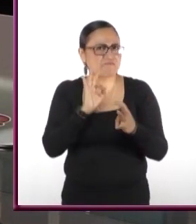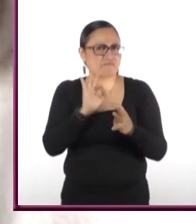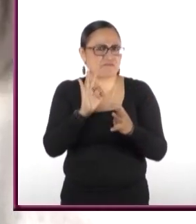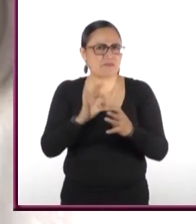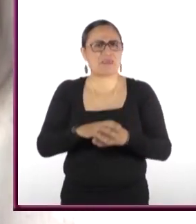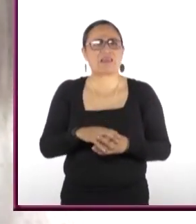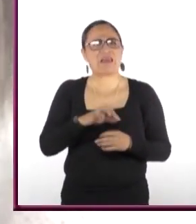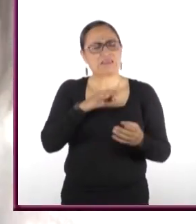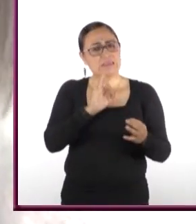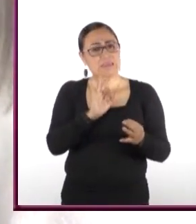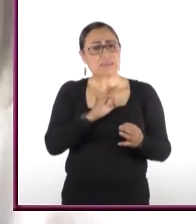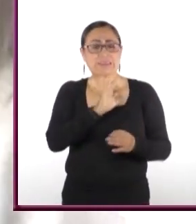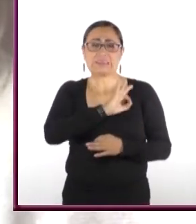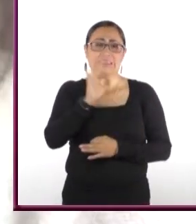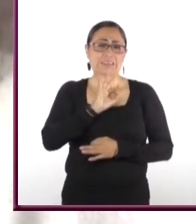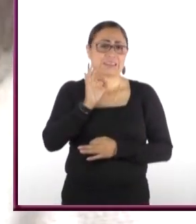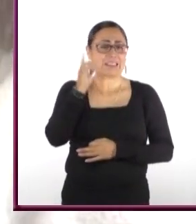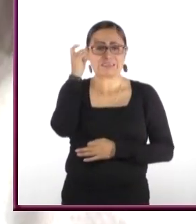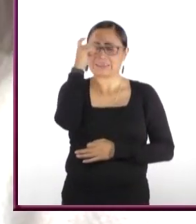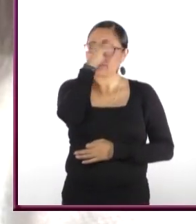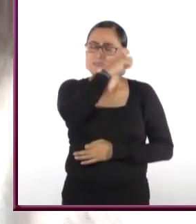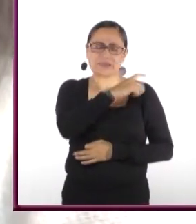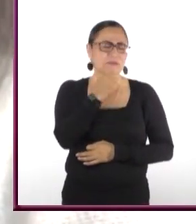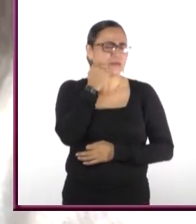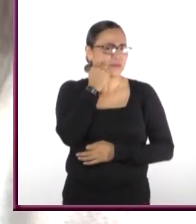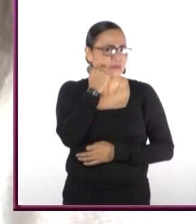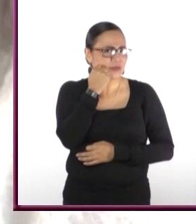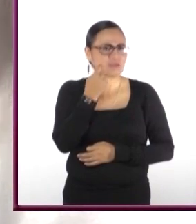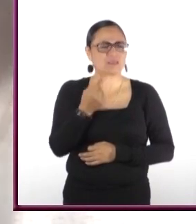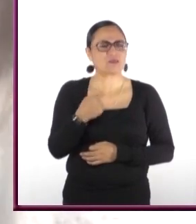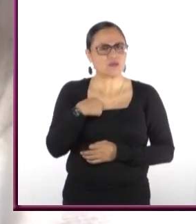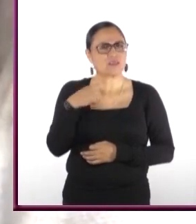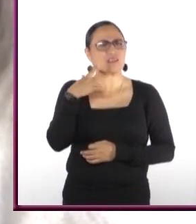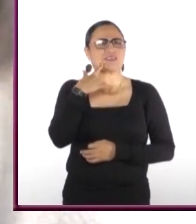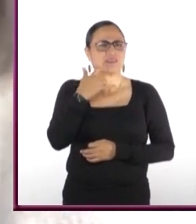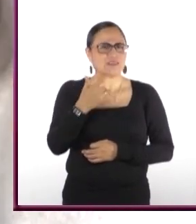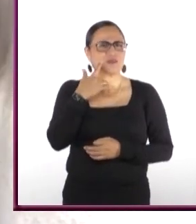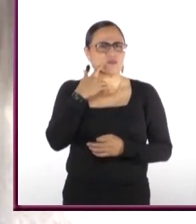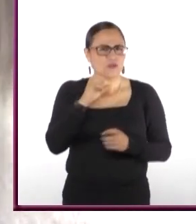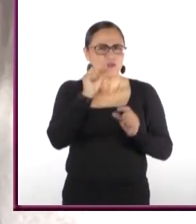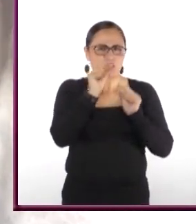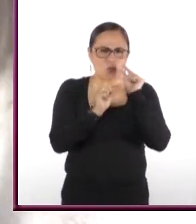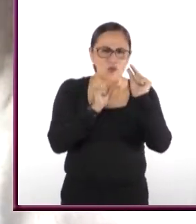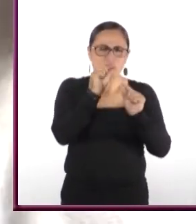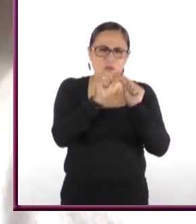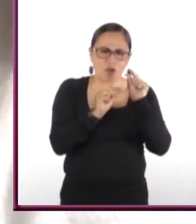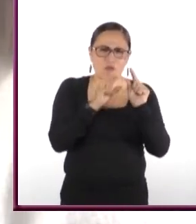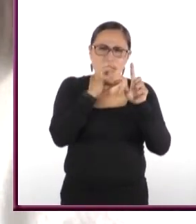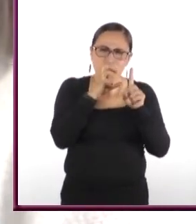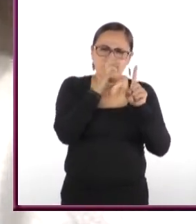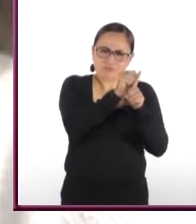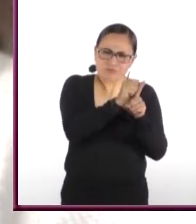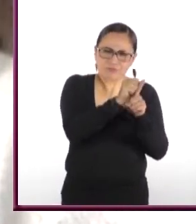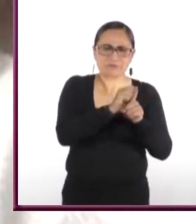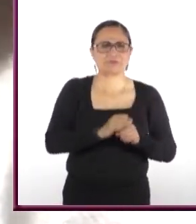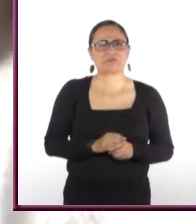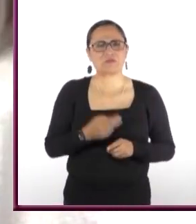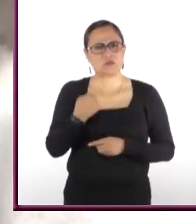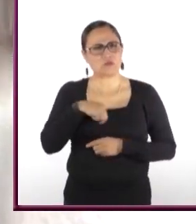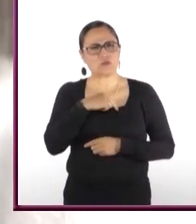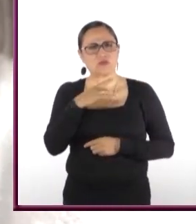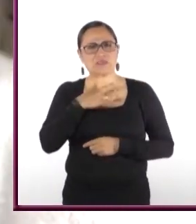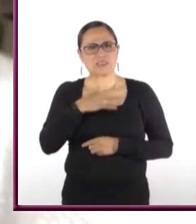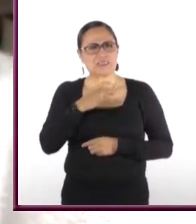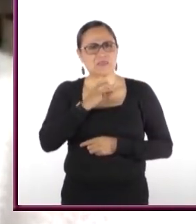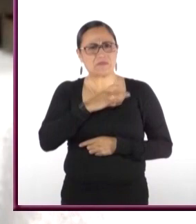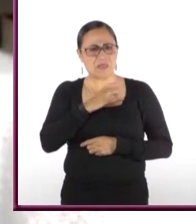te presenta un desafío para tu inteligencia, y hay que acercarse a ellas, no hay que tenerles miedo. Y